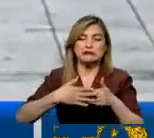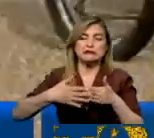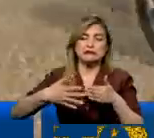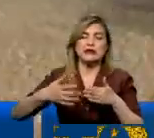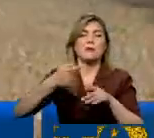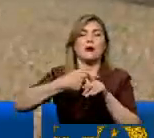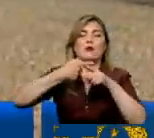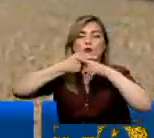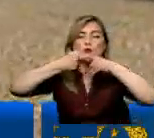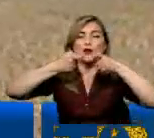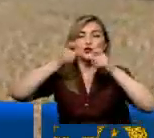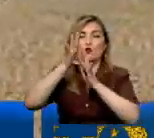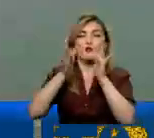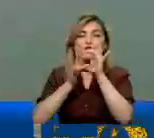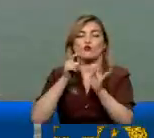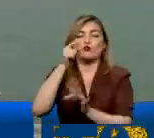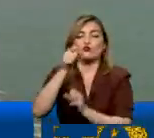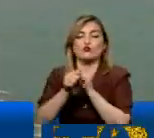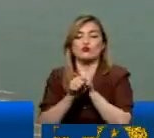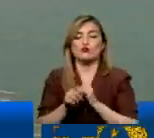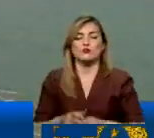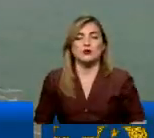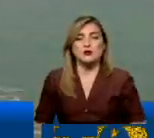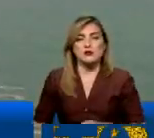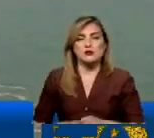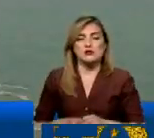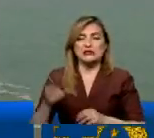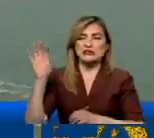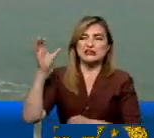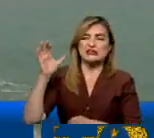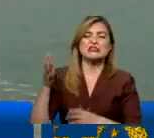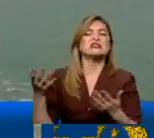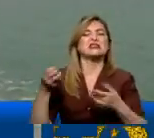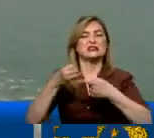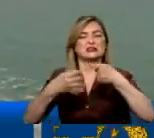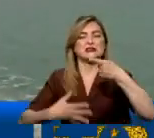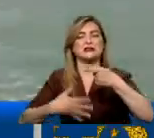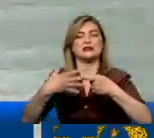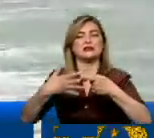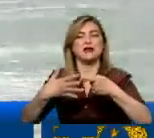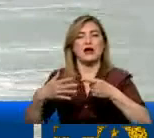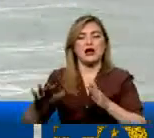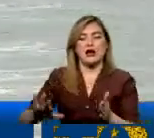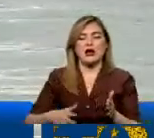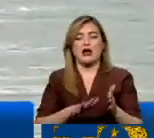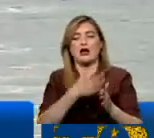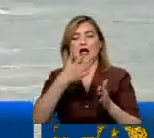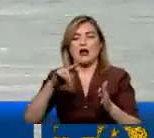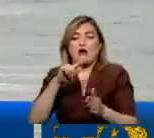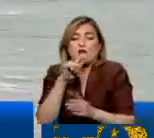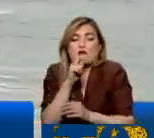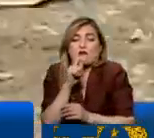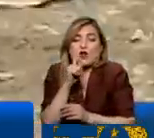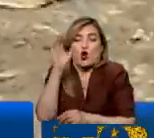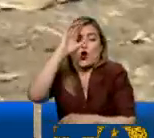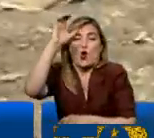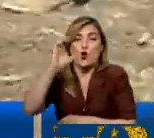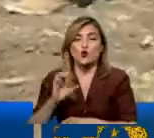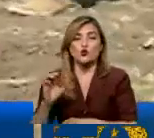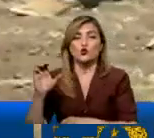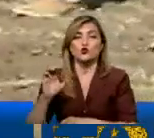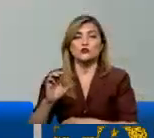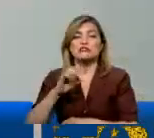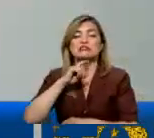hasta marzo o abril del próximo año. Esta anomalía del clima se caracteriza por la presencia de aguas con más baja temperatura en las costas y